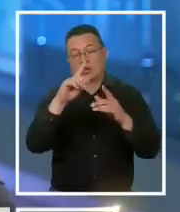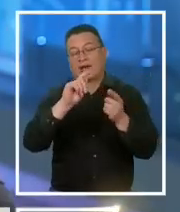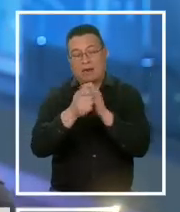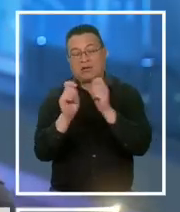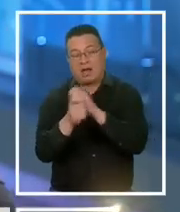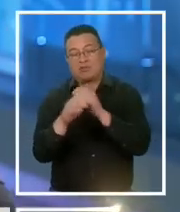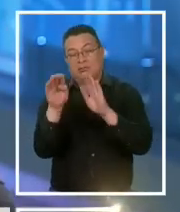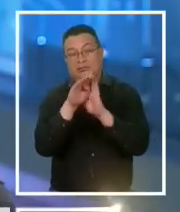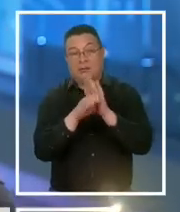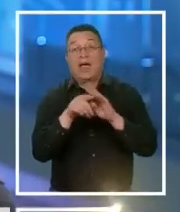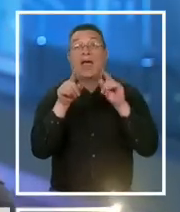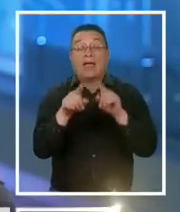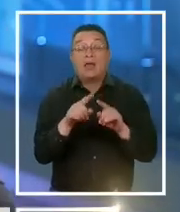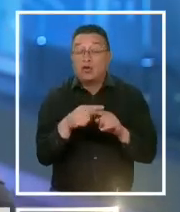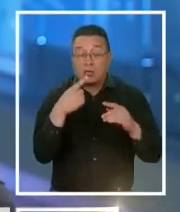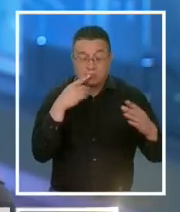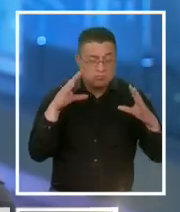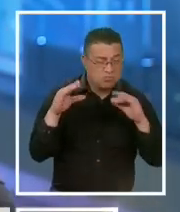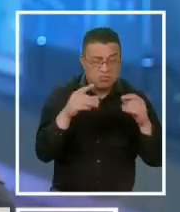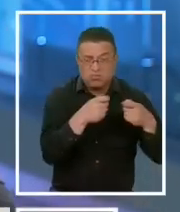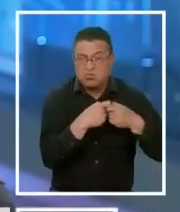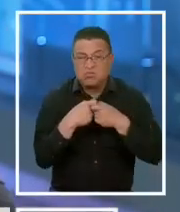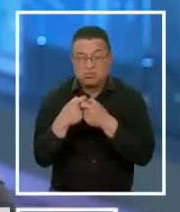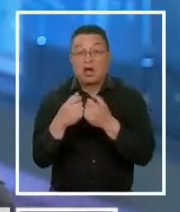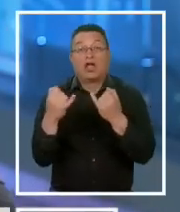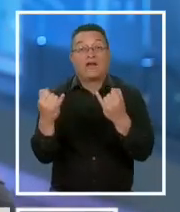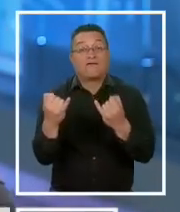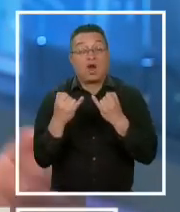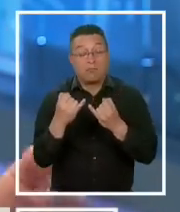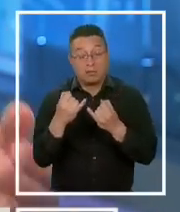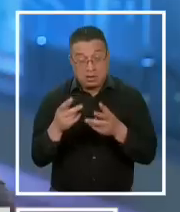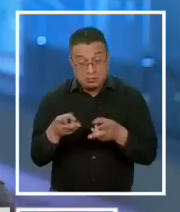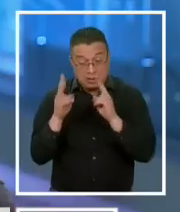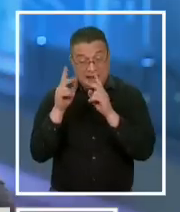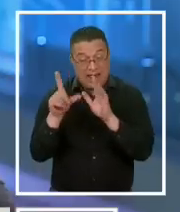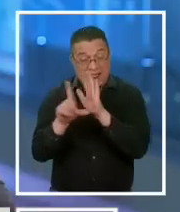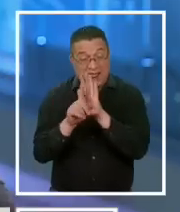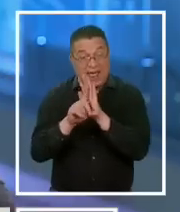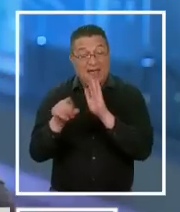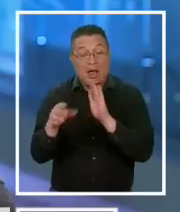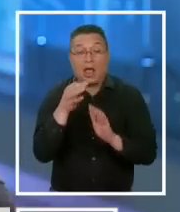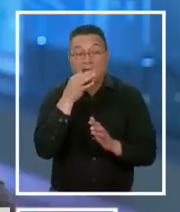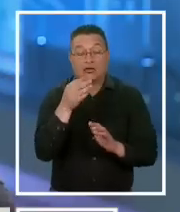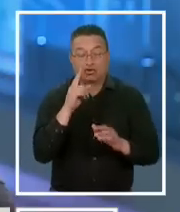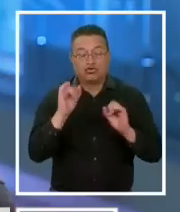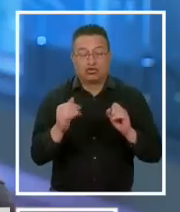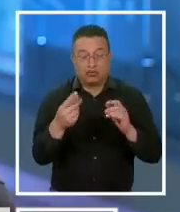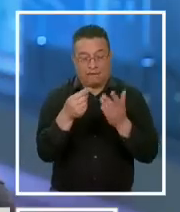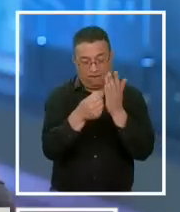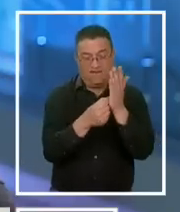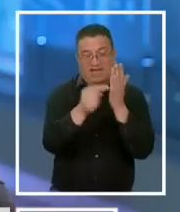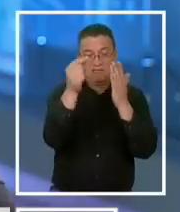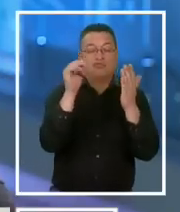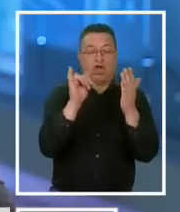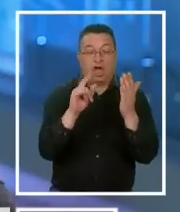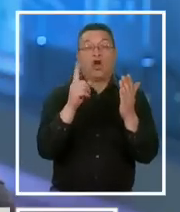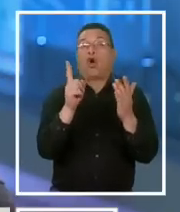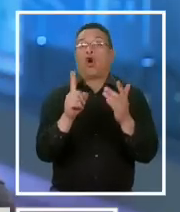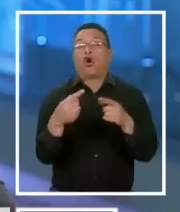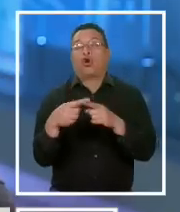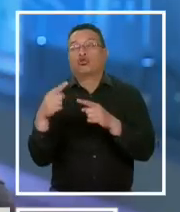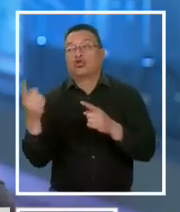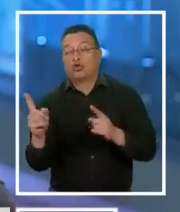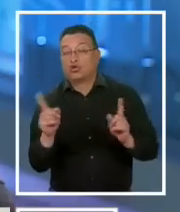y había toda una discusión y habían informe en derecho que decían que estaba vigente informe en derecho que decían que no estaba vigente la perspectiva